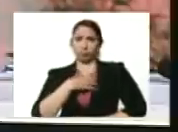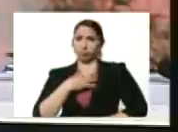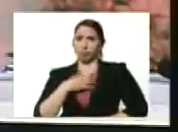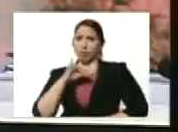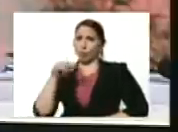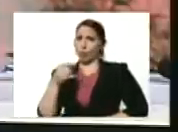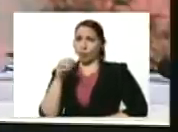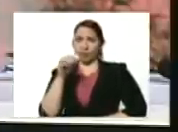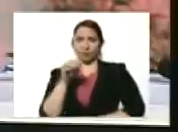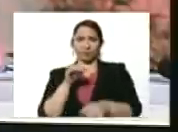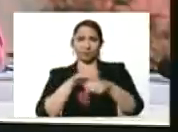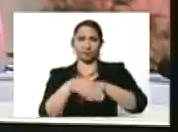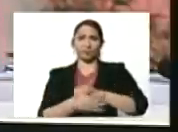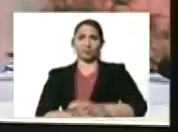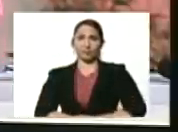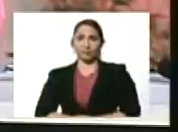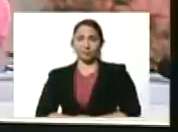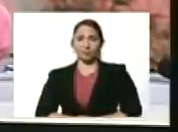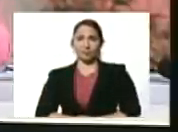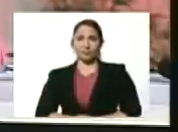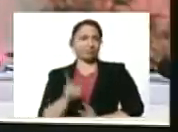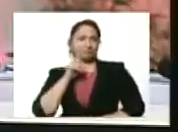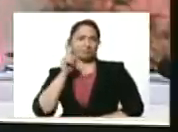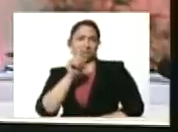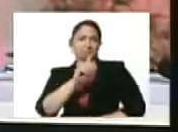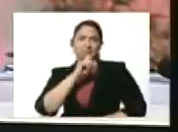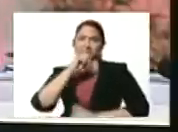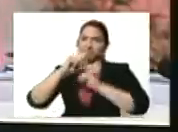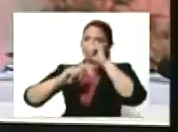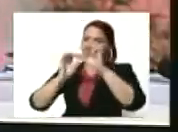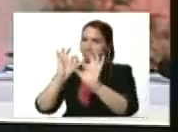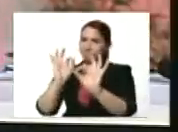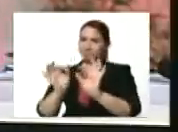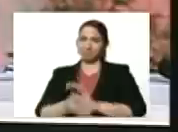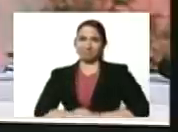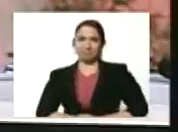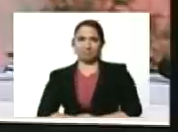Rodríguez. Mentira, Jorge no se pone celoso jamás.